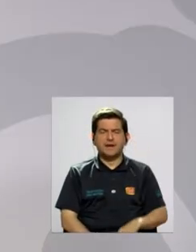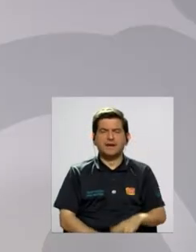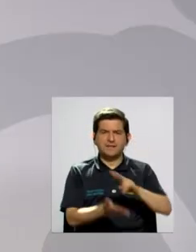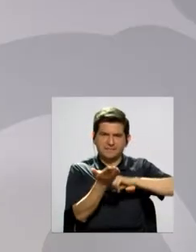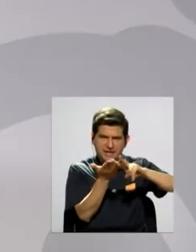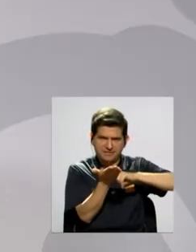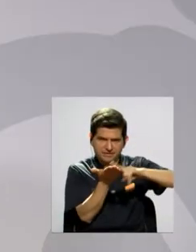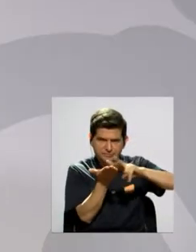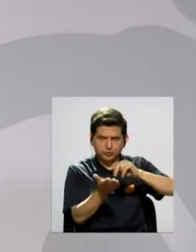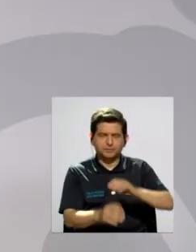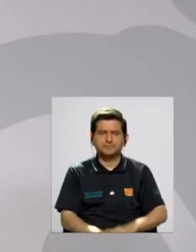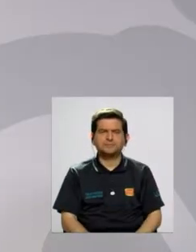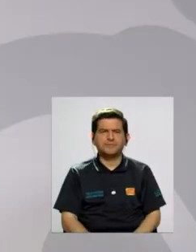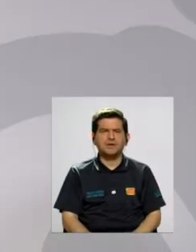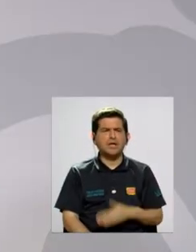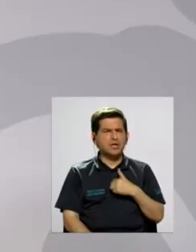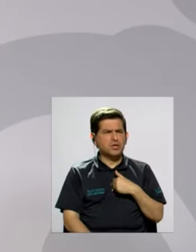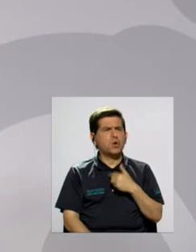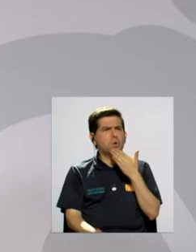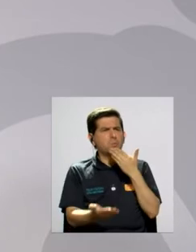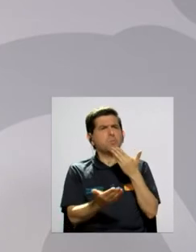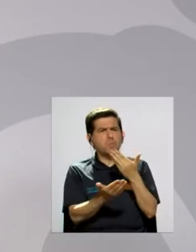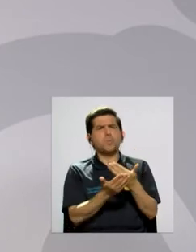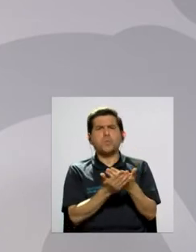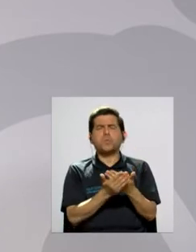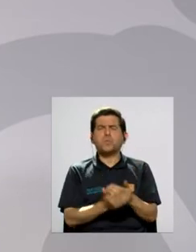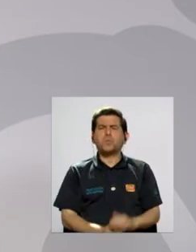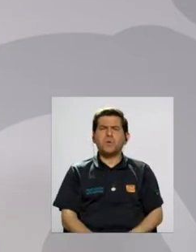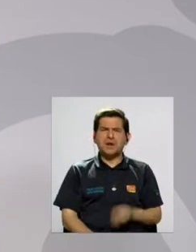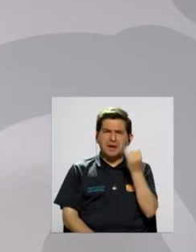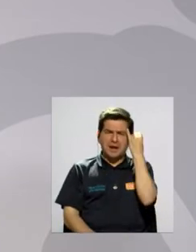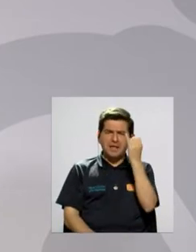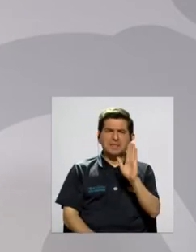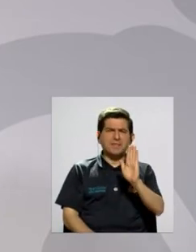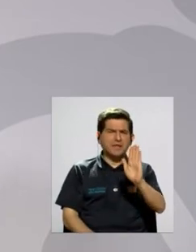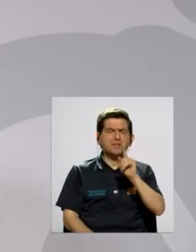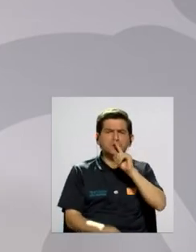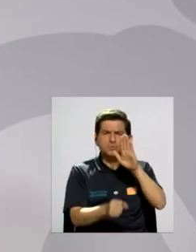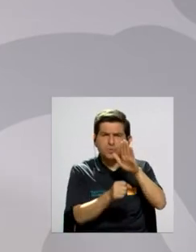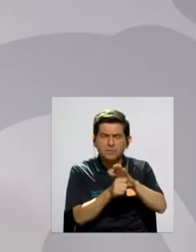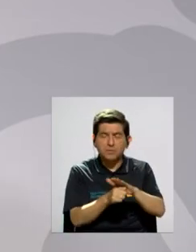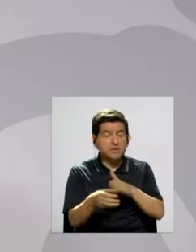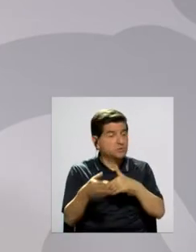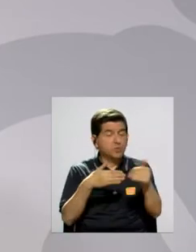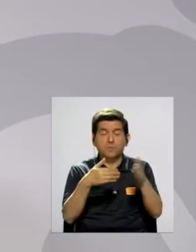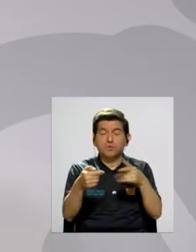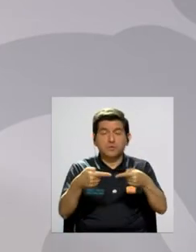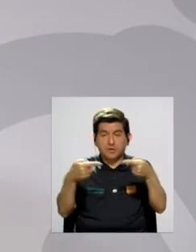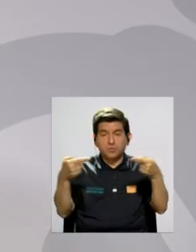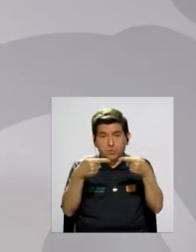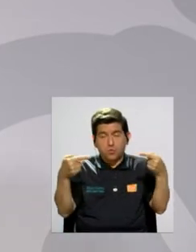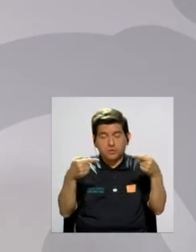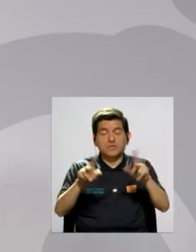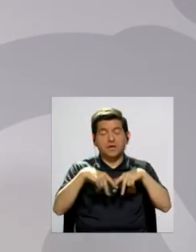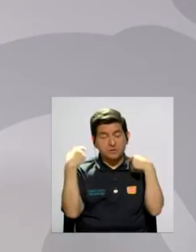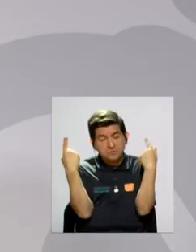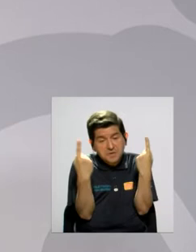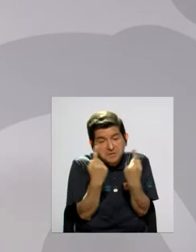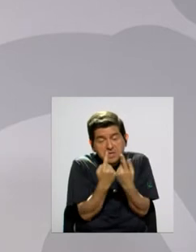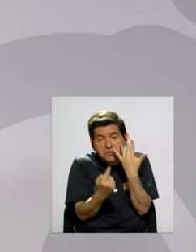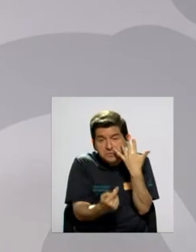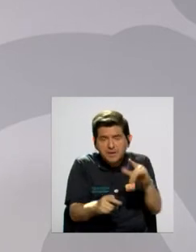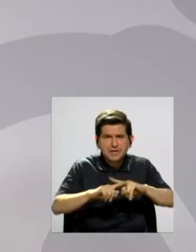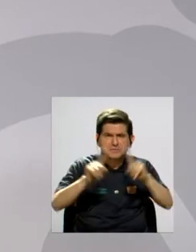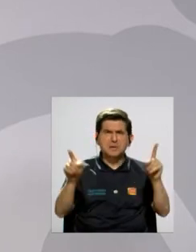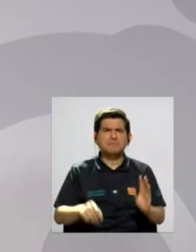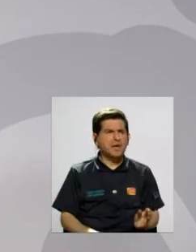Liberación Nacional. Y me llevó una muy buena impresión de compromisos que parece que, aunque antagónicamente, los uh-huh. partidos parece que estaban muy divididos, parece